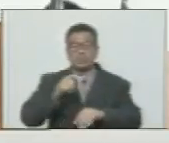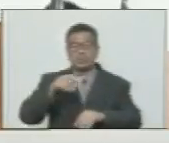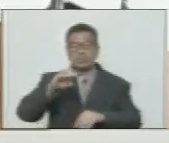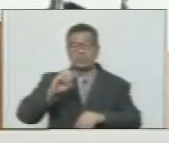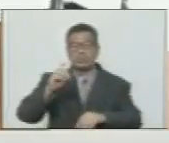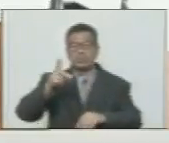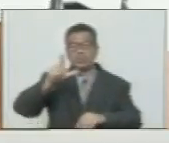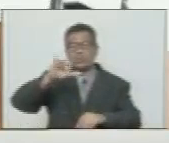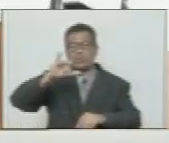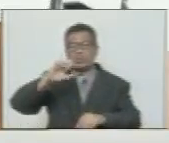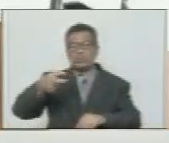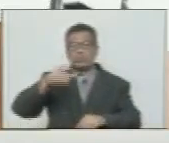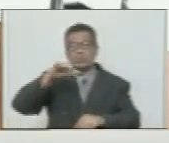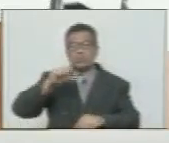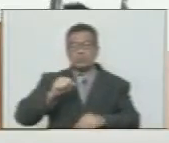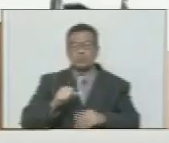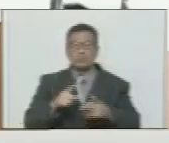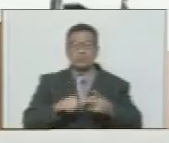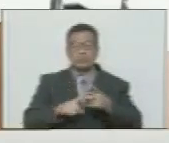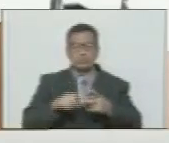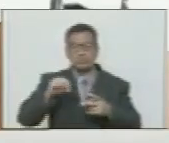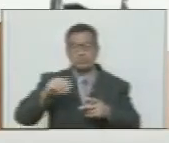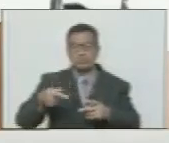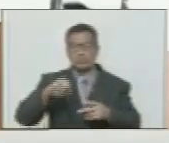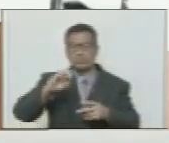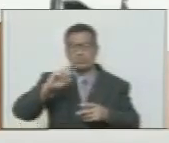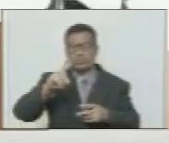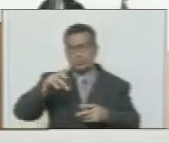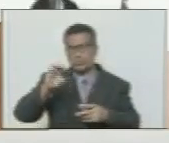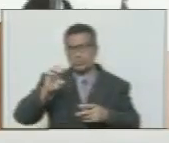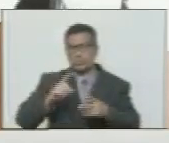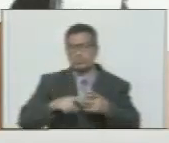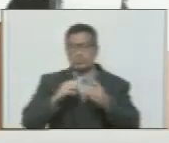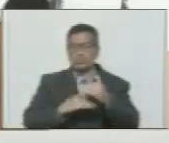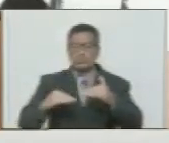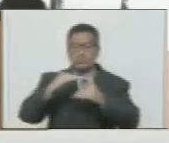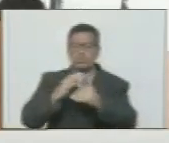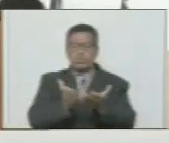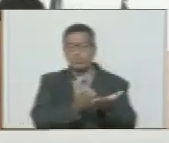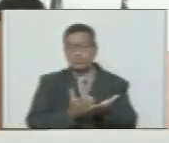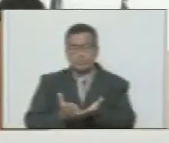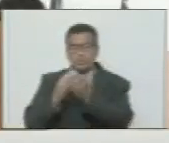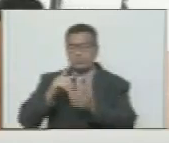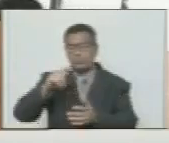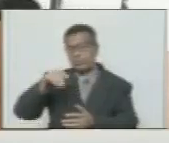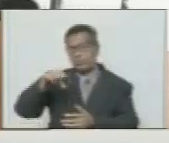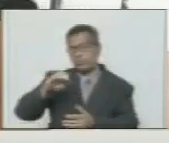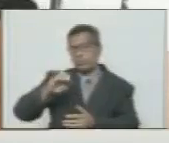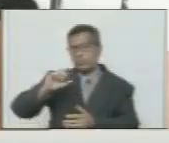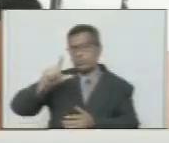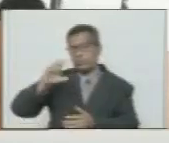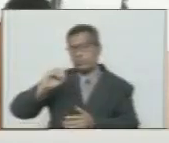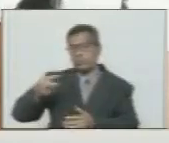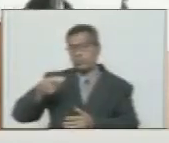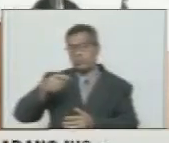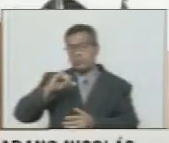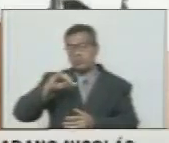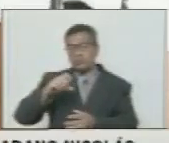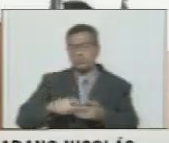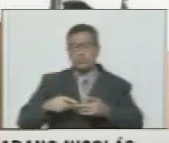doctorado de Teología Bíblica Laurea, en Teología Magna Cum Laude, y mayores estudios en teología que hacen